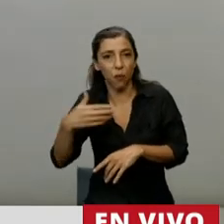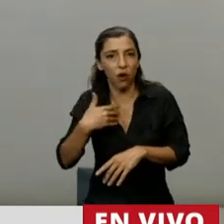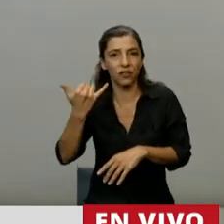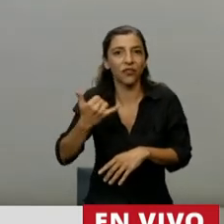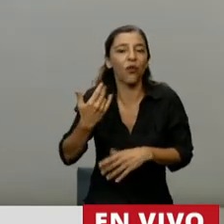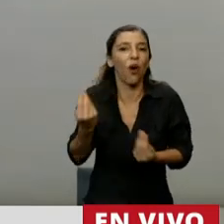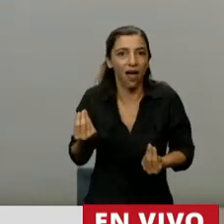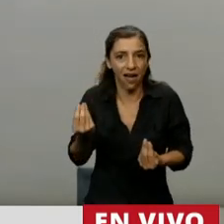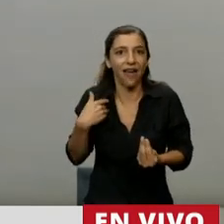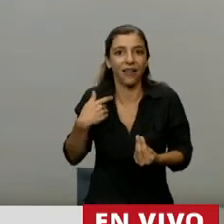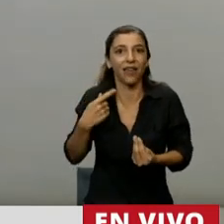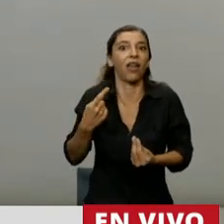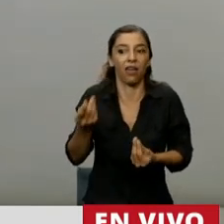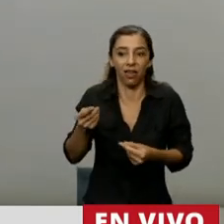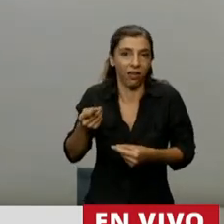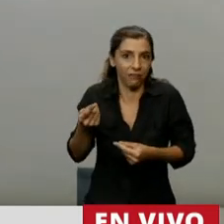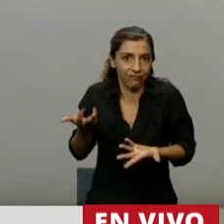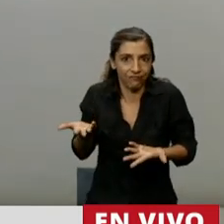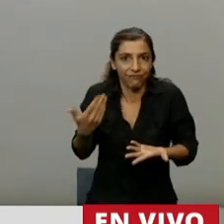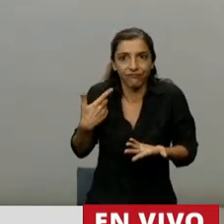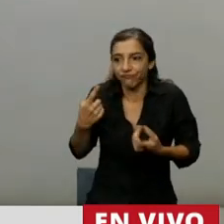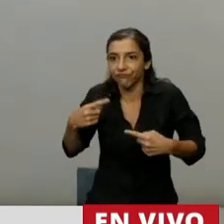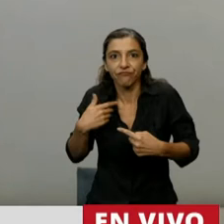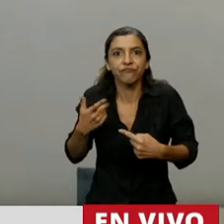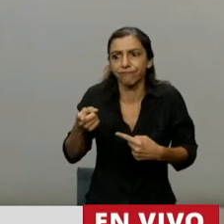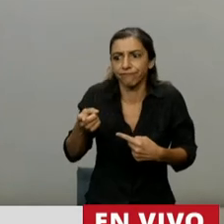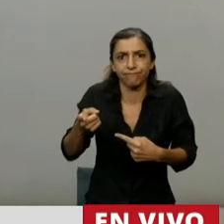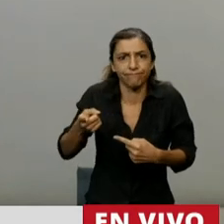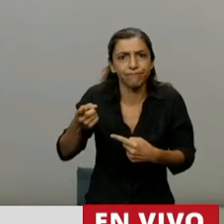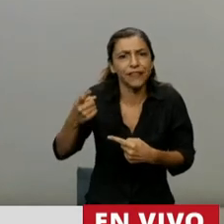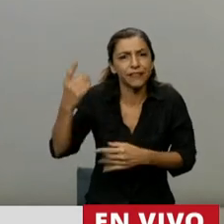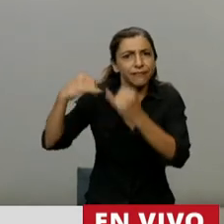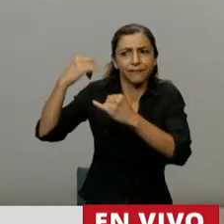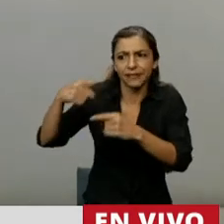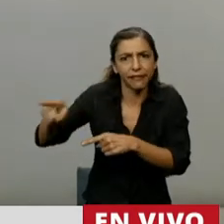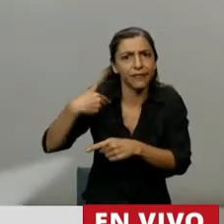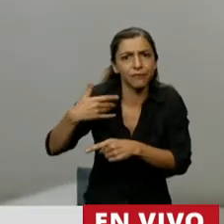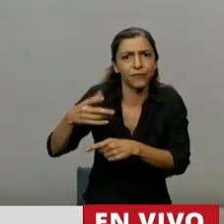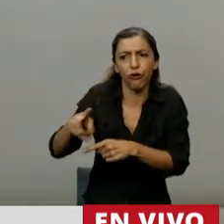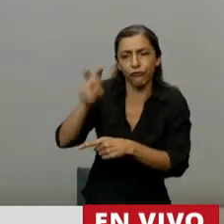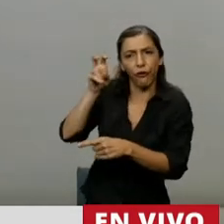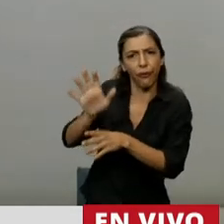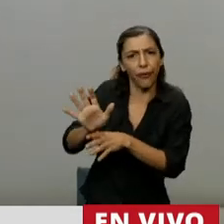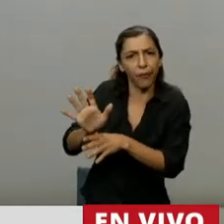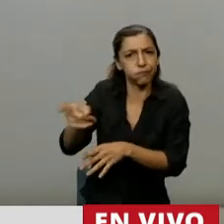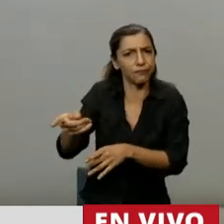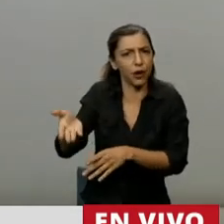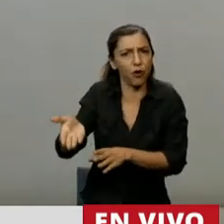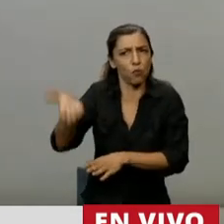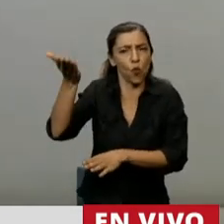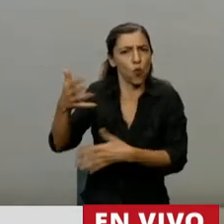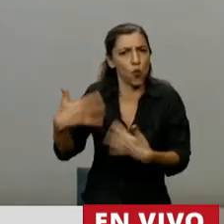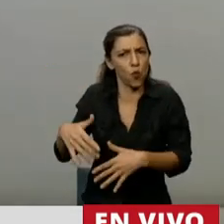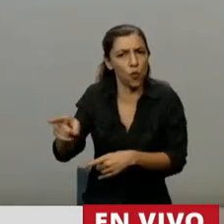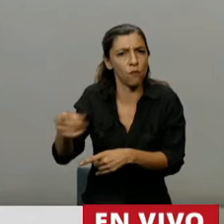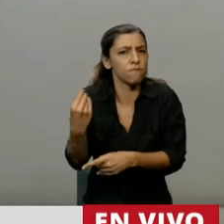los perceptores de la UH, los más débiles, les cobró las tasas más caras. Resulta difícil de entender, pero efectivamente